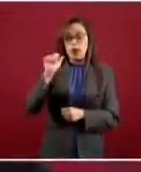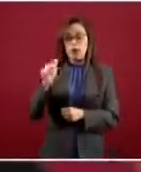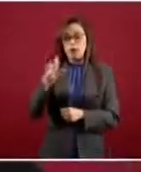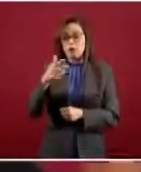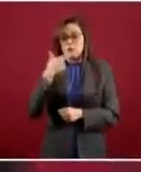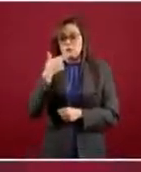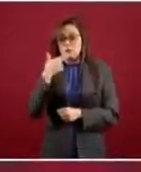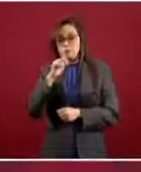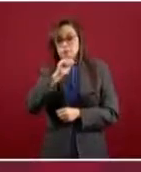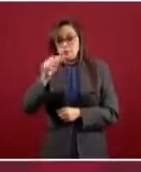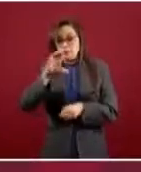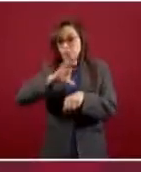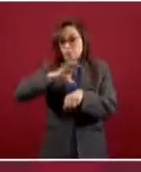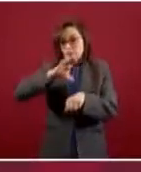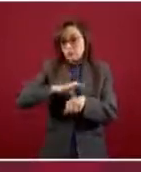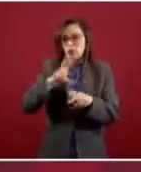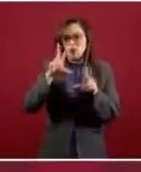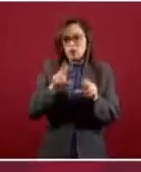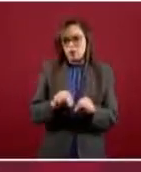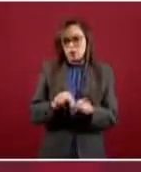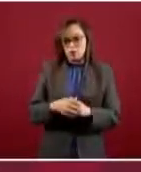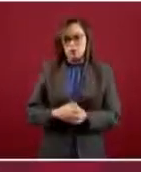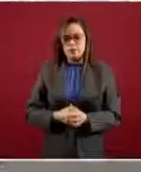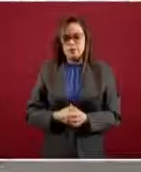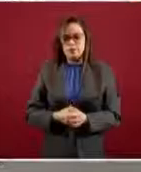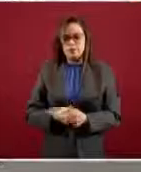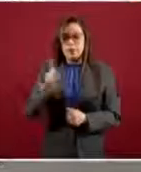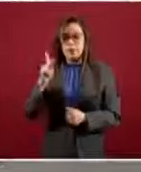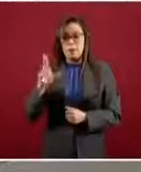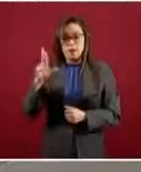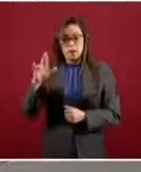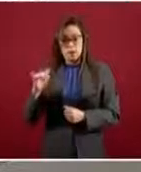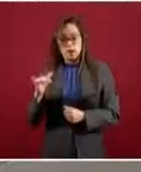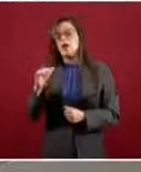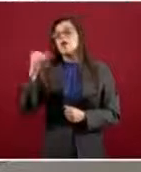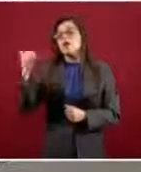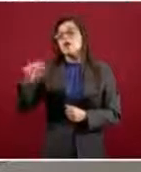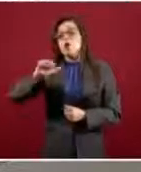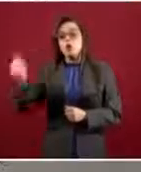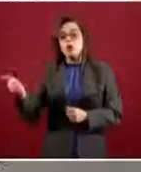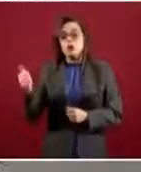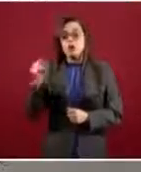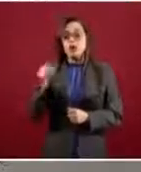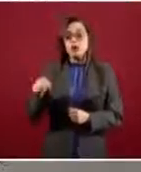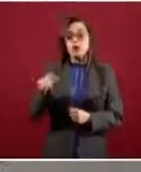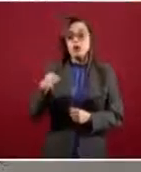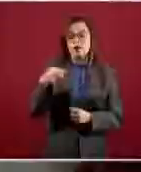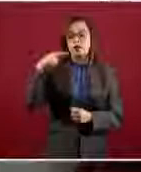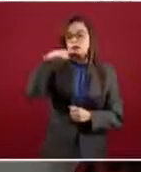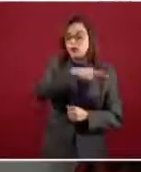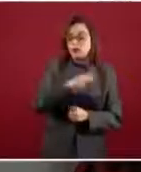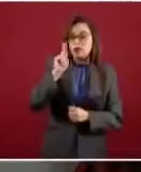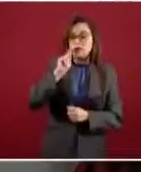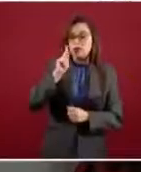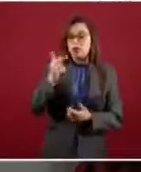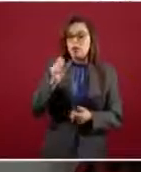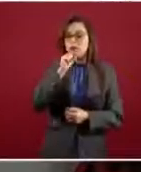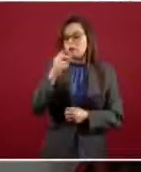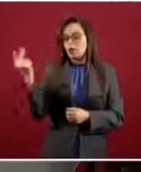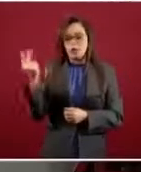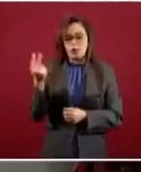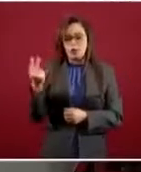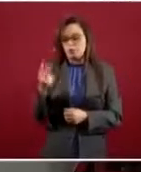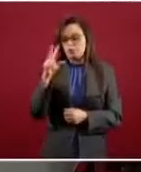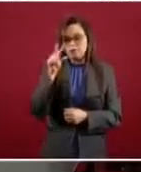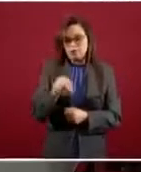mucho menos la otra prueba poco útil, ¿no? Termino con el número. El número de pruebas que se